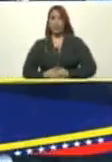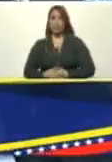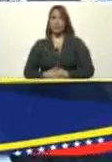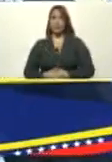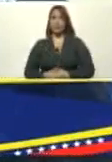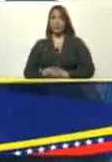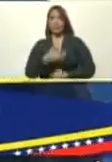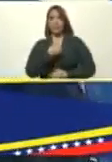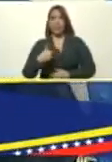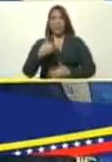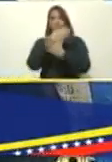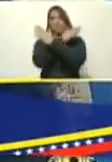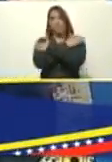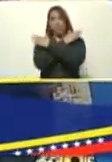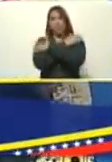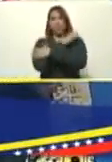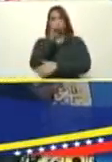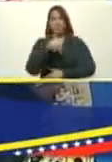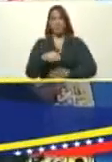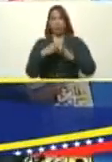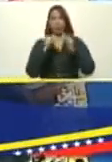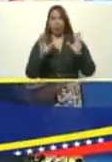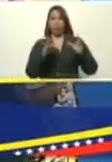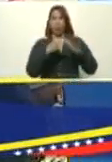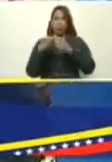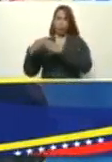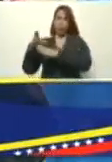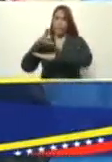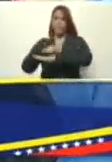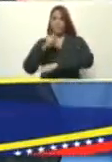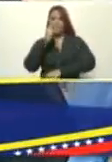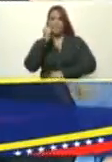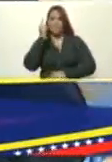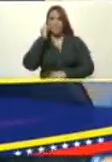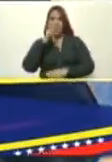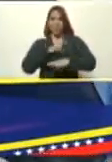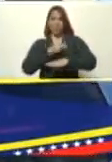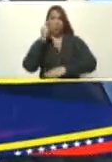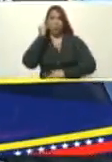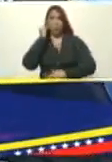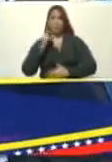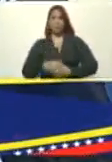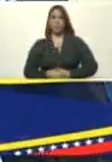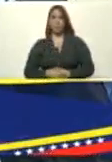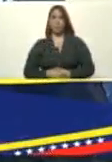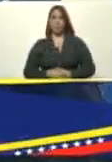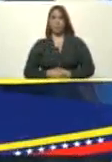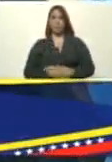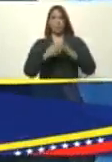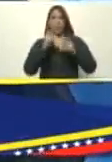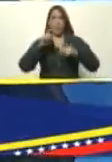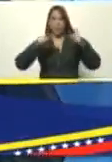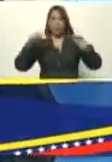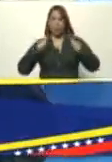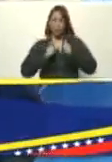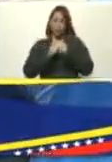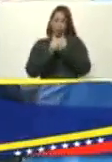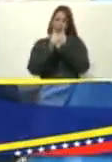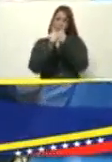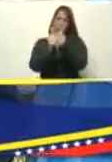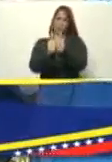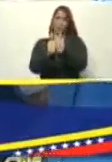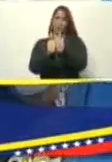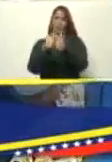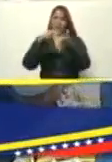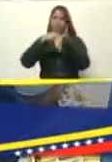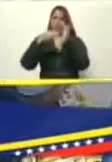queremos nosotros felicitar a todo el conjunto de médicos, doctores, doctoras, enfermeros y todos aquellos que nos han acompañado en lo que ha